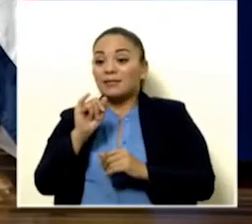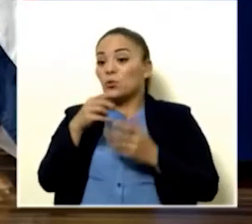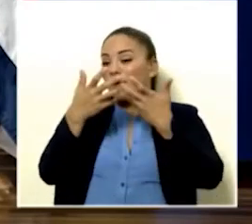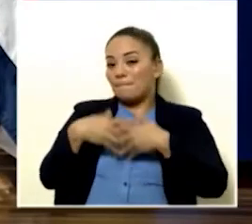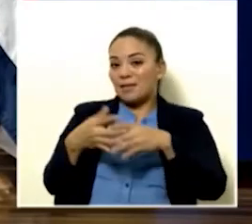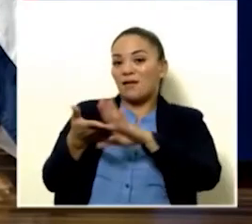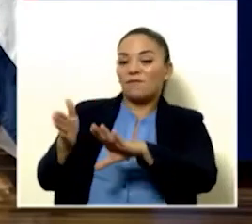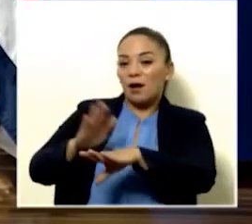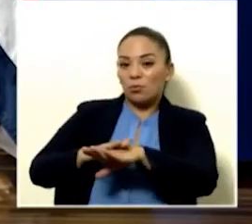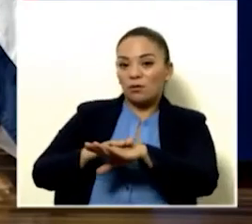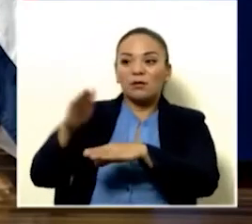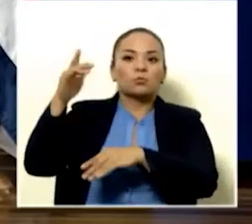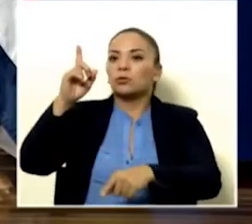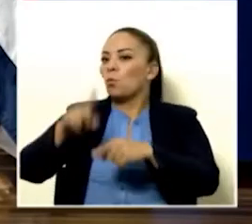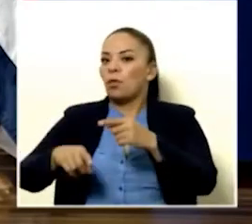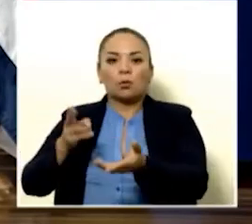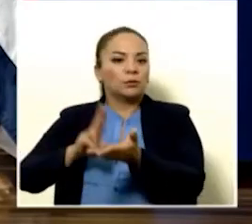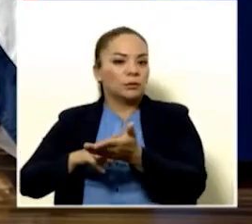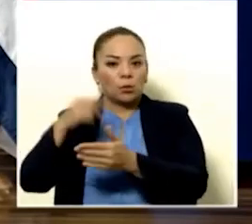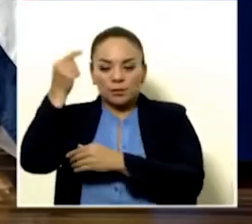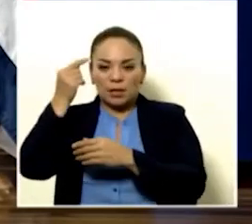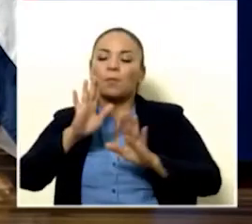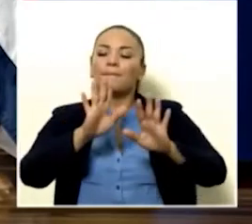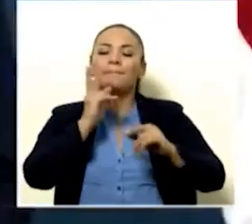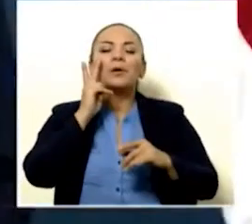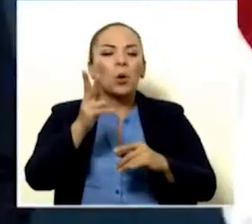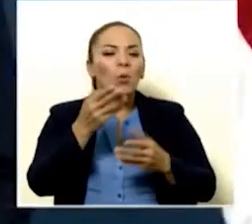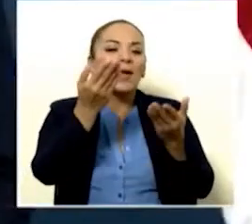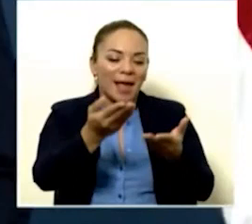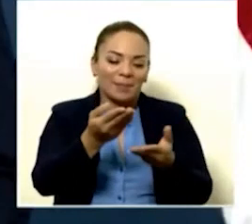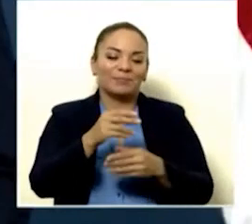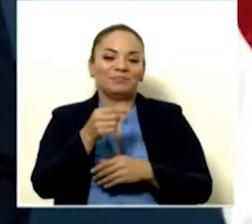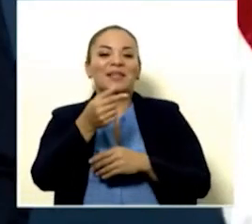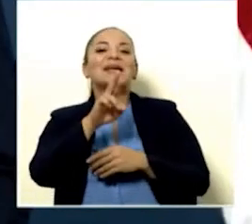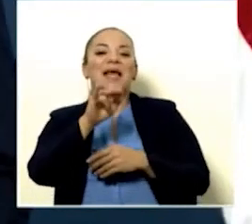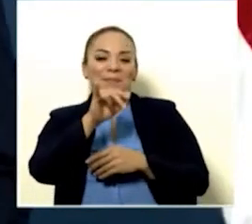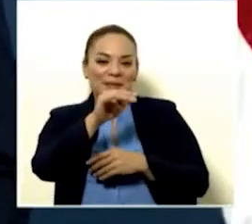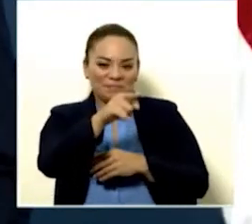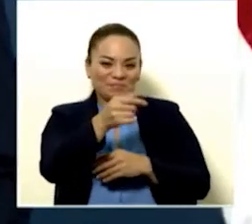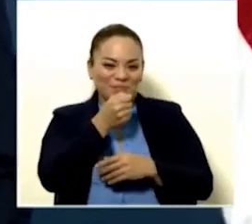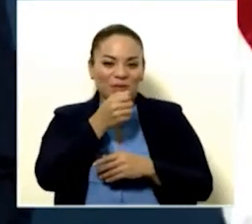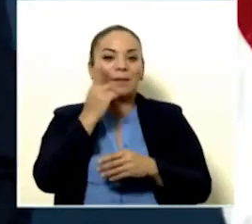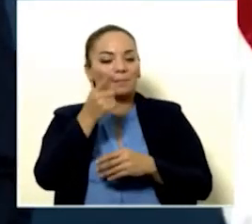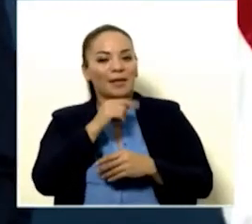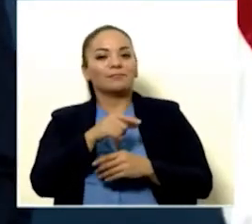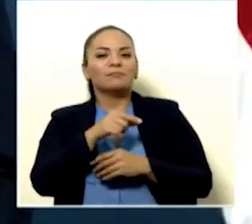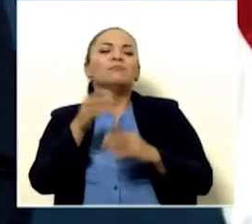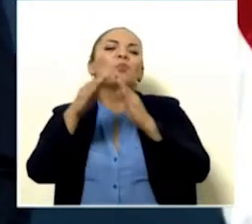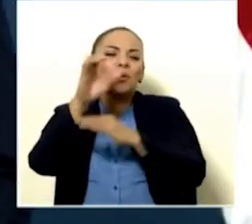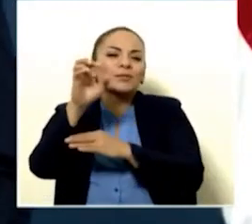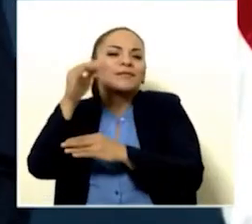nunca más puede contratar con el Estado. Pero, don Grevy, el pueblo de Costa Rica sabe, ahí va a aparecer alguien